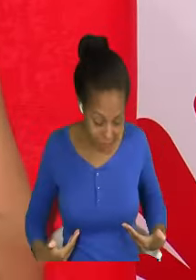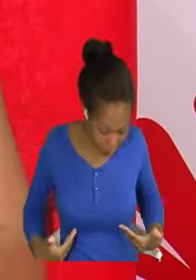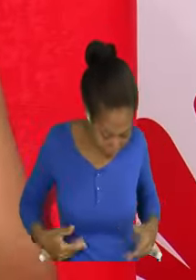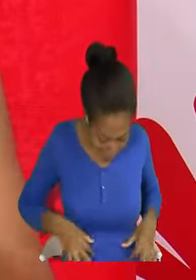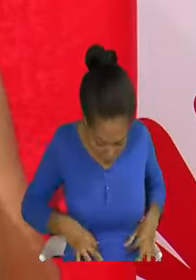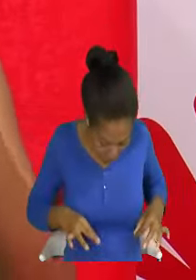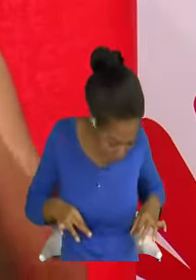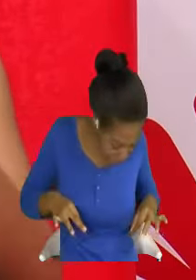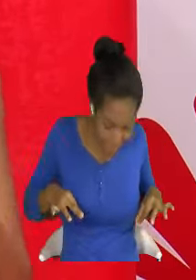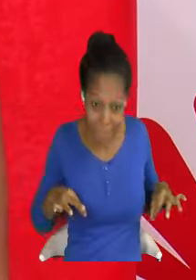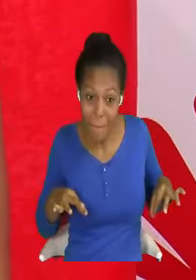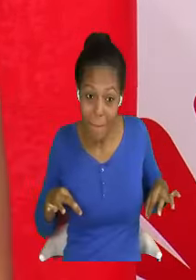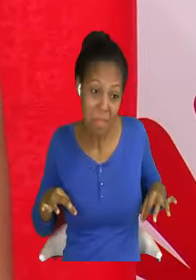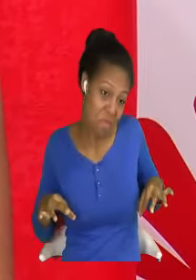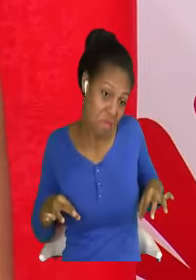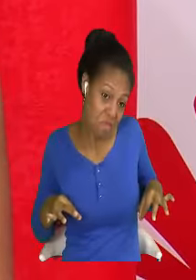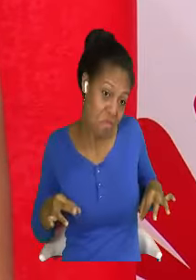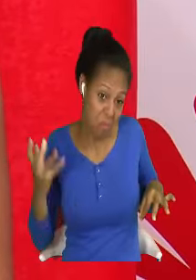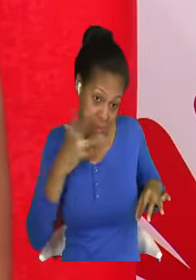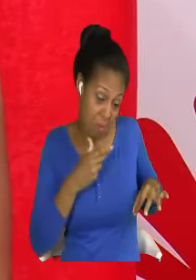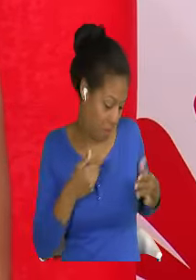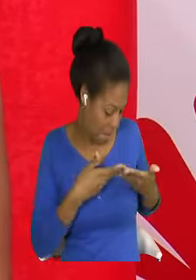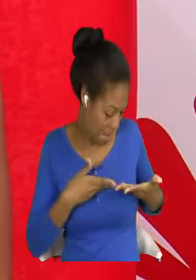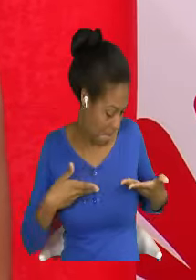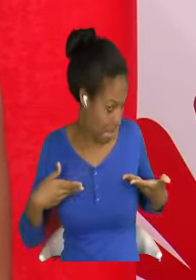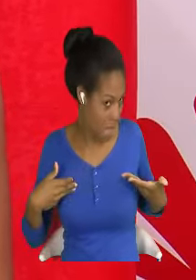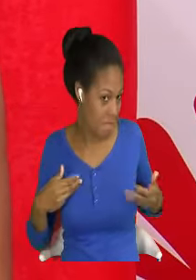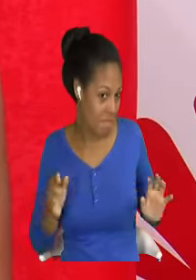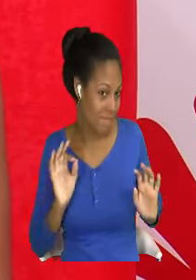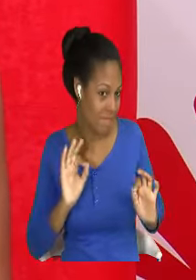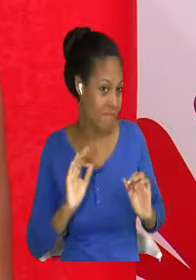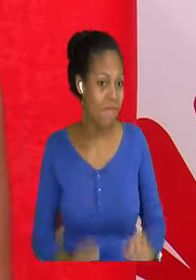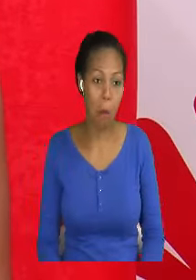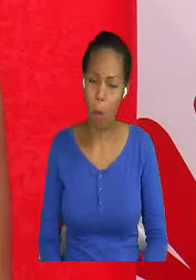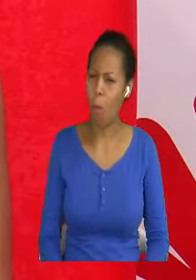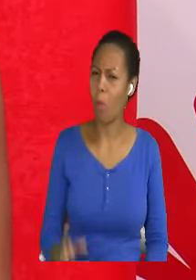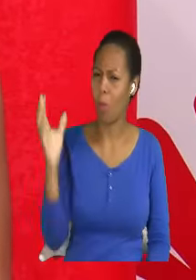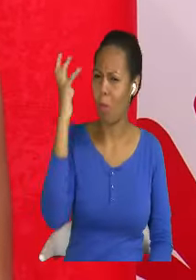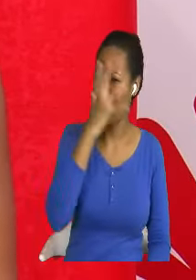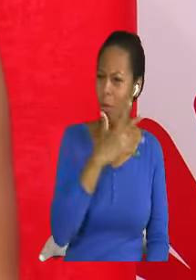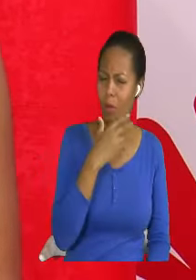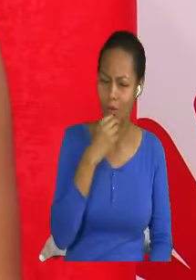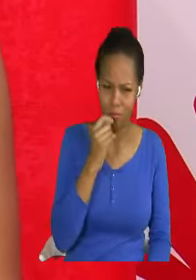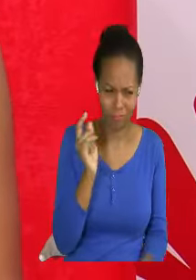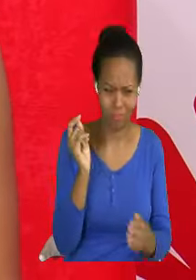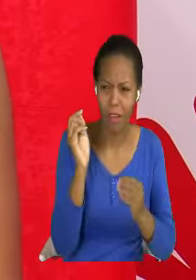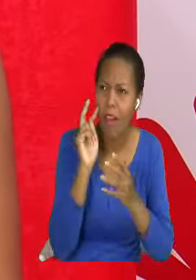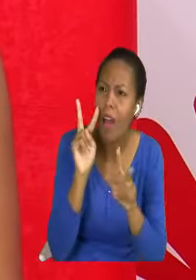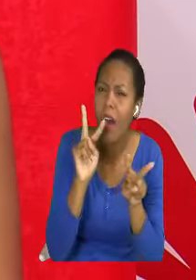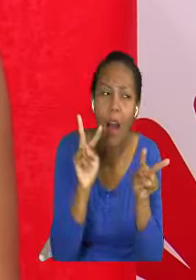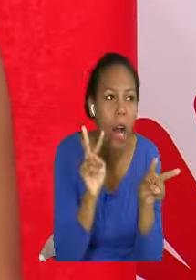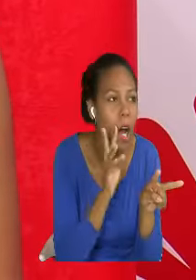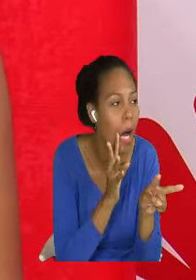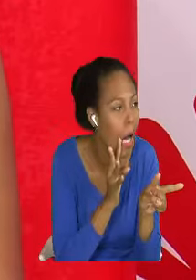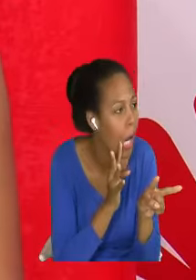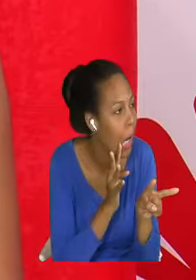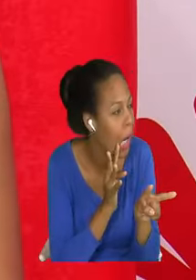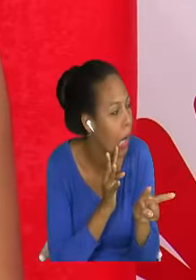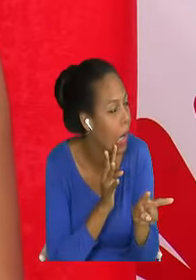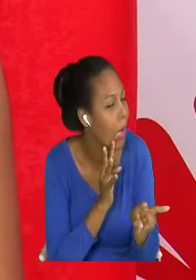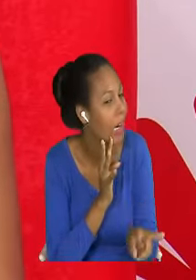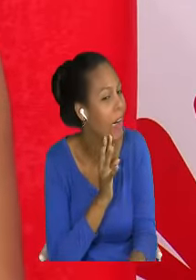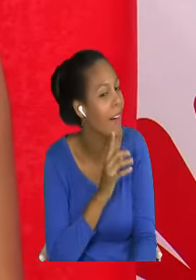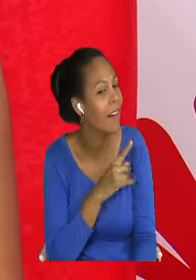delgadita, escotada, hermosa. Ustedes pueden seguir sus páginas y bueno, ahí van a encontrar mil prendas de las que se van a enamorar. Pero por ahora me encuentro con otra chica